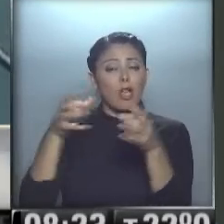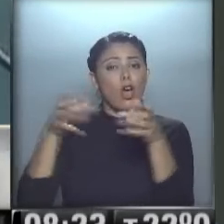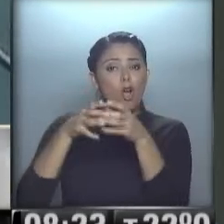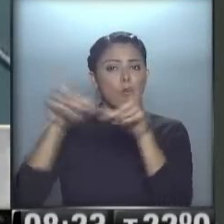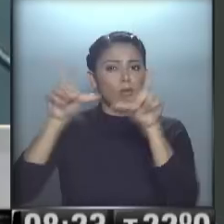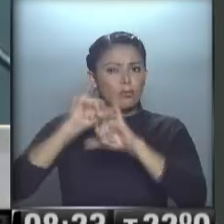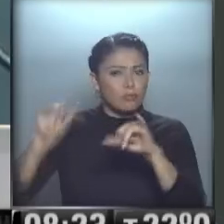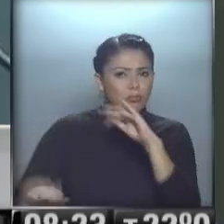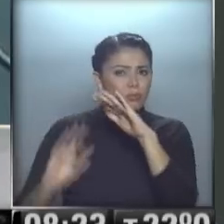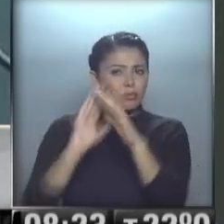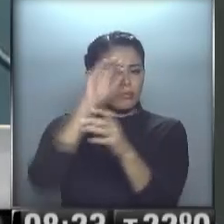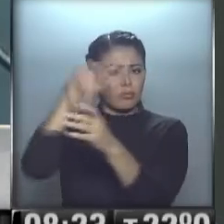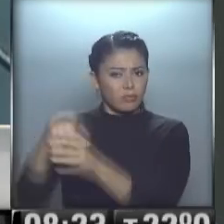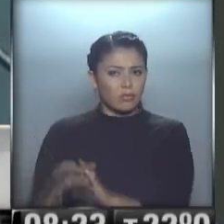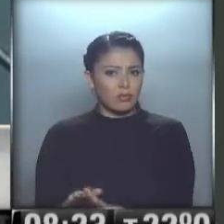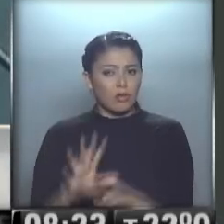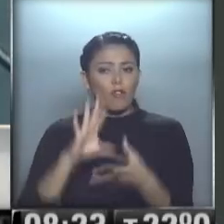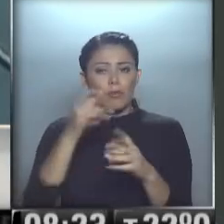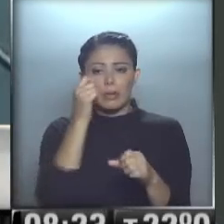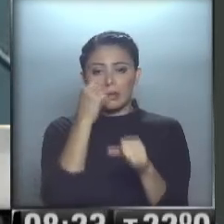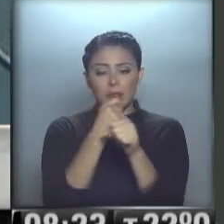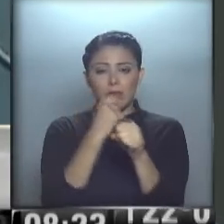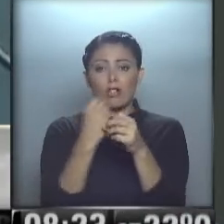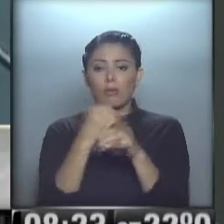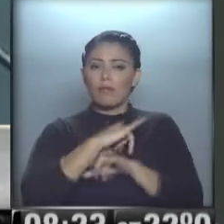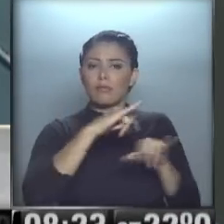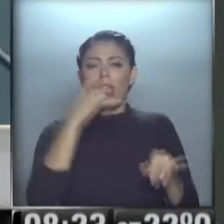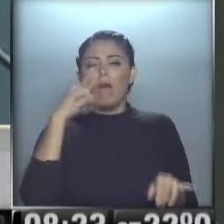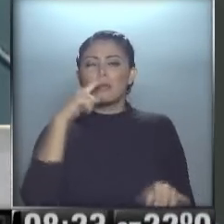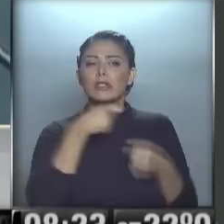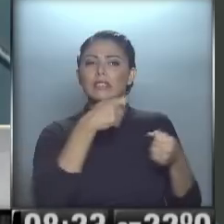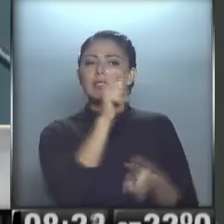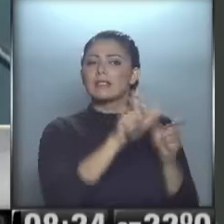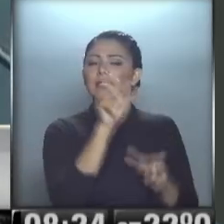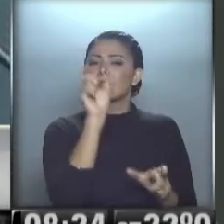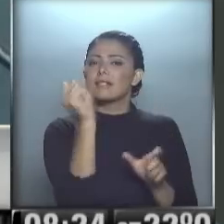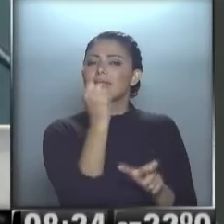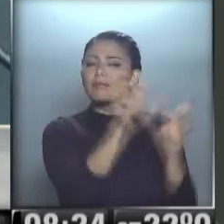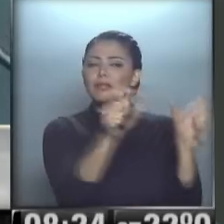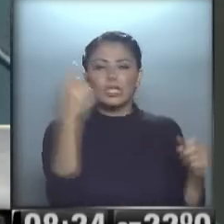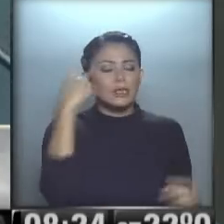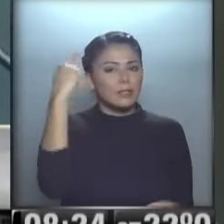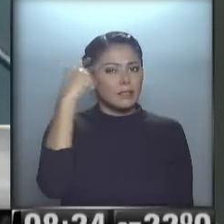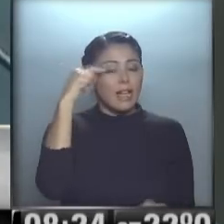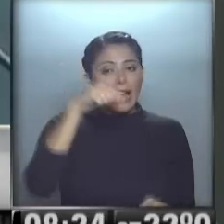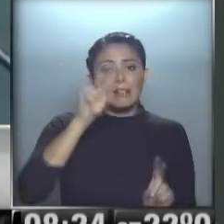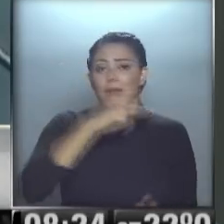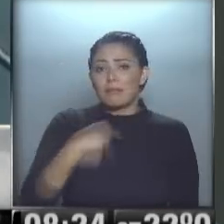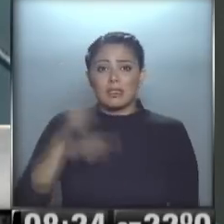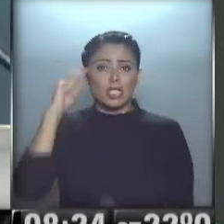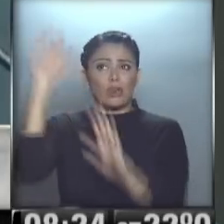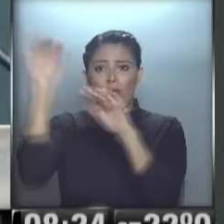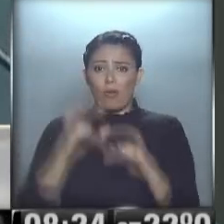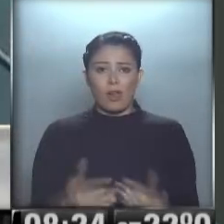concentrados a partir de un modus operandi desde el punto de vista de acción psicológica esto lo hacen en forma permanente aquí y en la china por lo